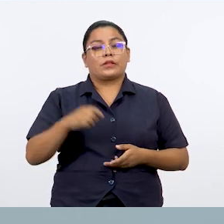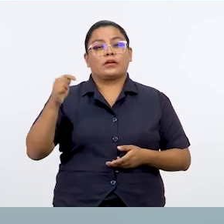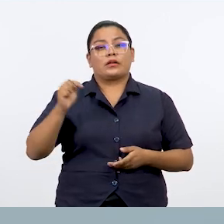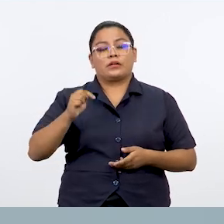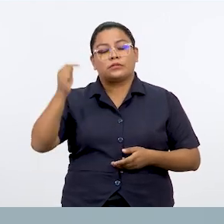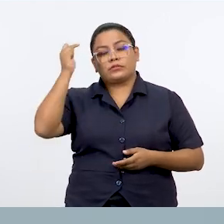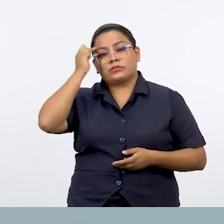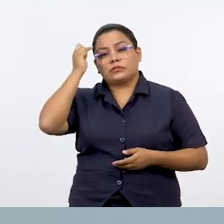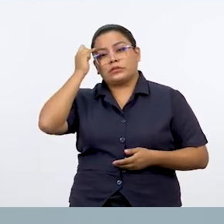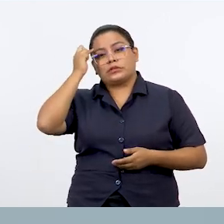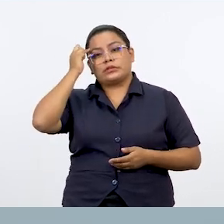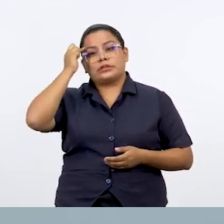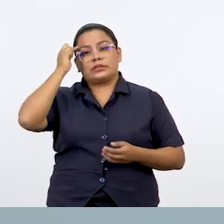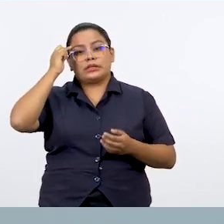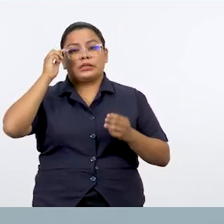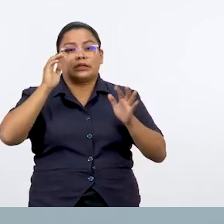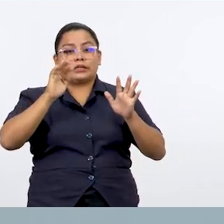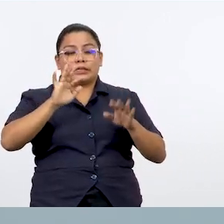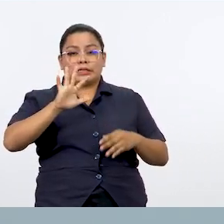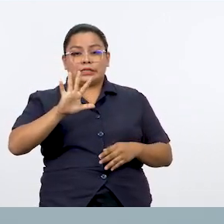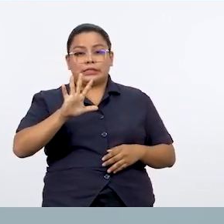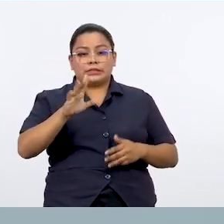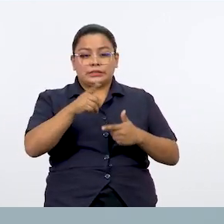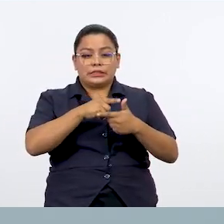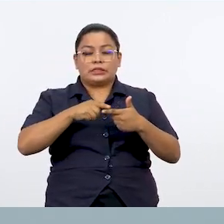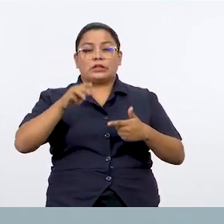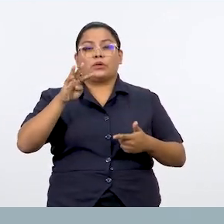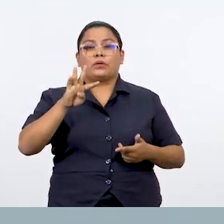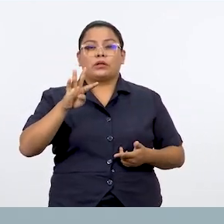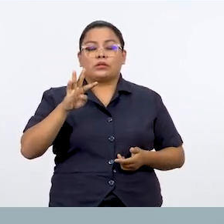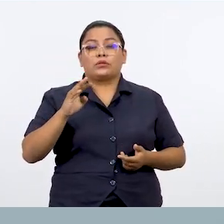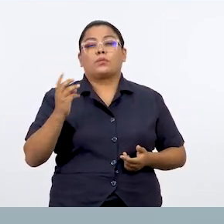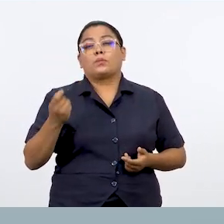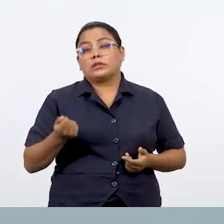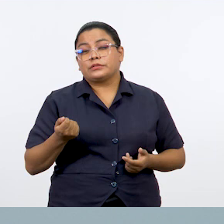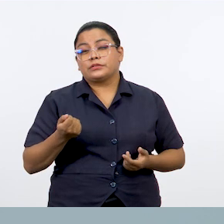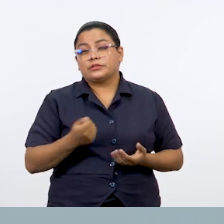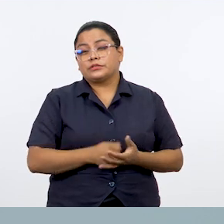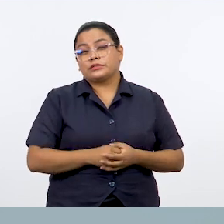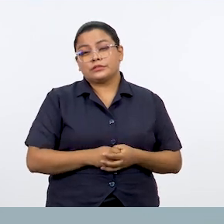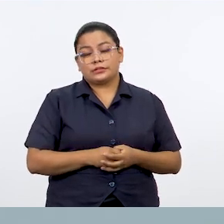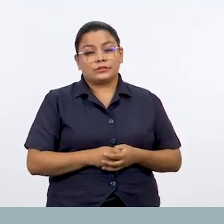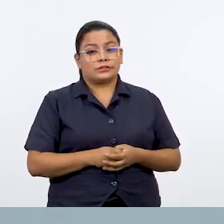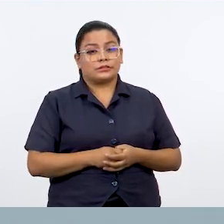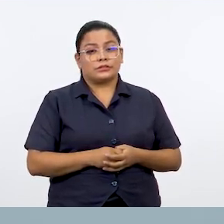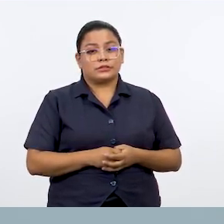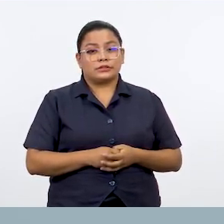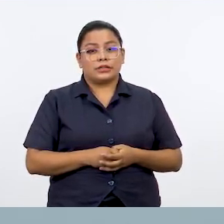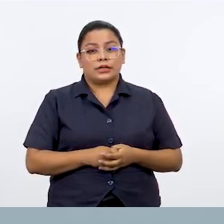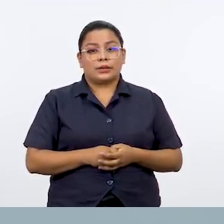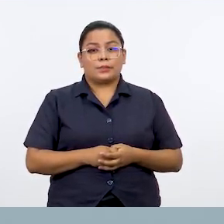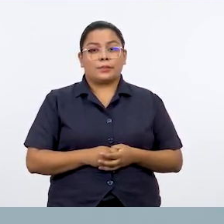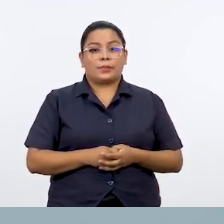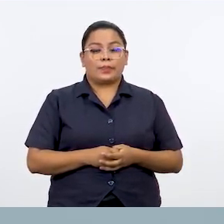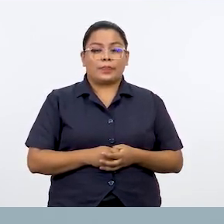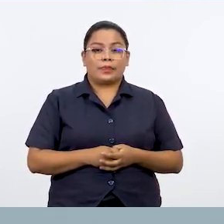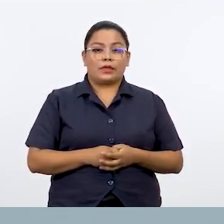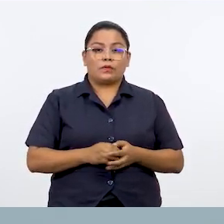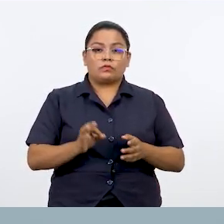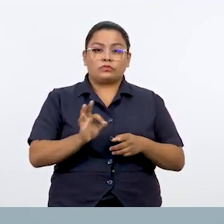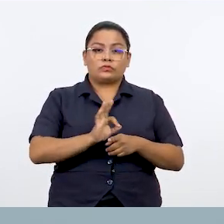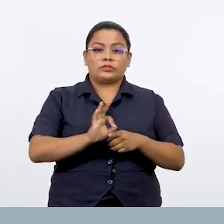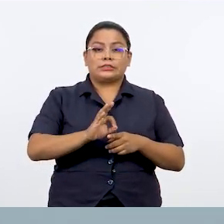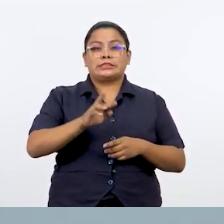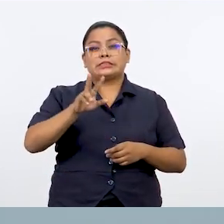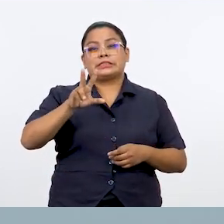Ahora pensemos 15 entre 4. En este caso el cociente que nos sirve es